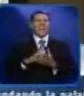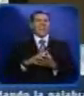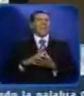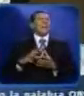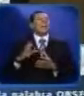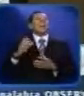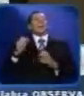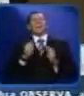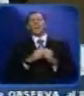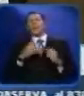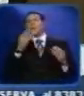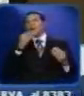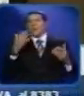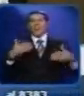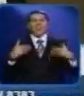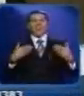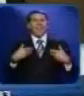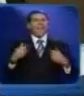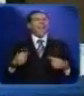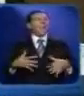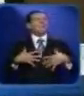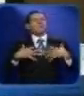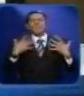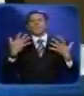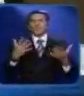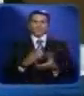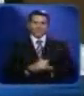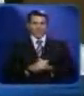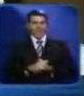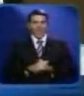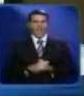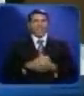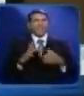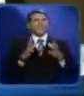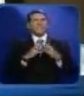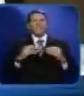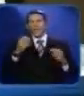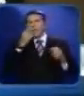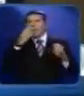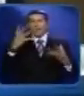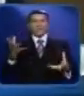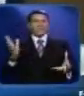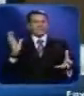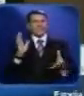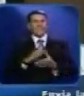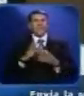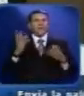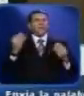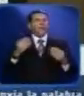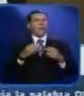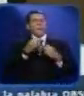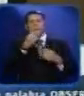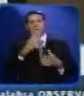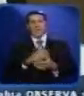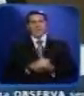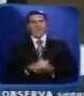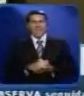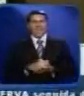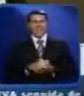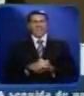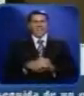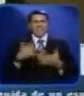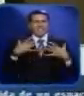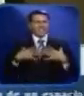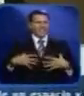nuestras insuperables barras. ¡Qué emociono! Todo va a estar buenísimo, la vamos a pasar muy bien. Llevo unos